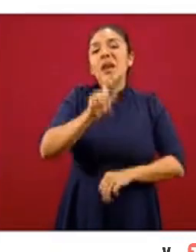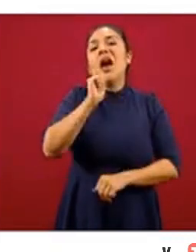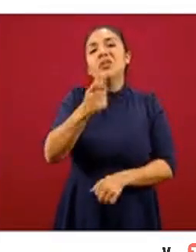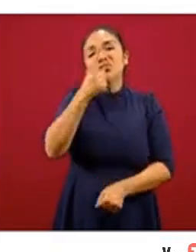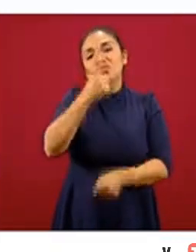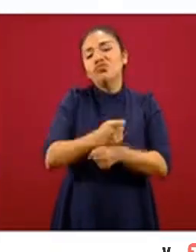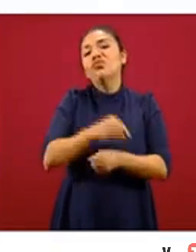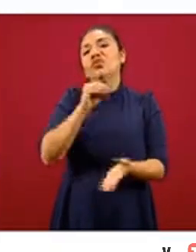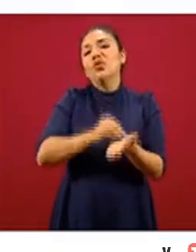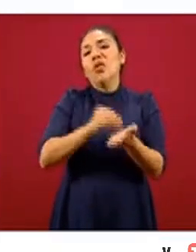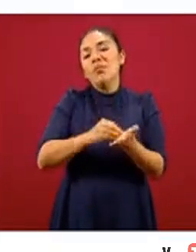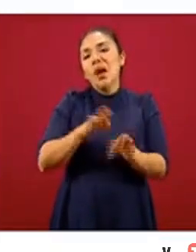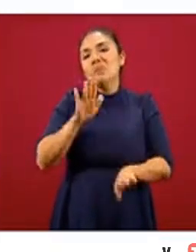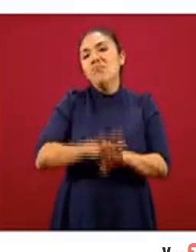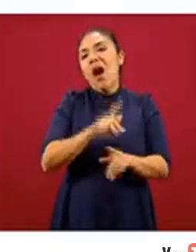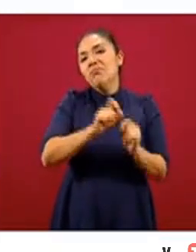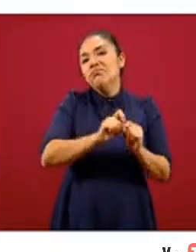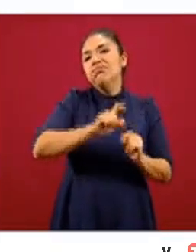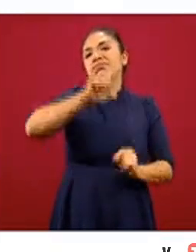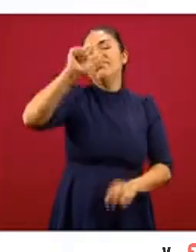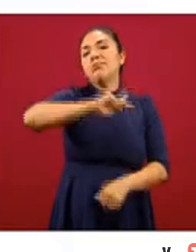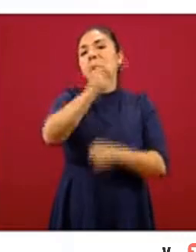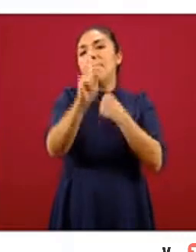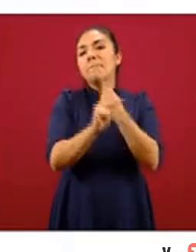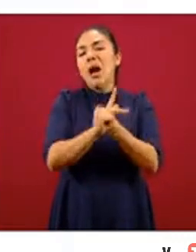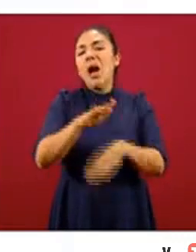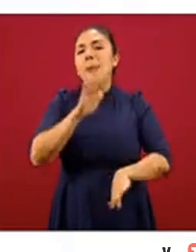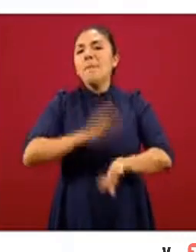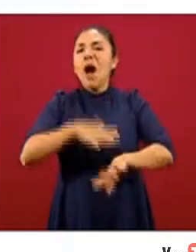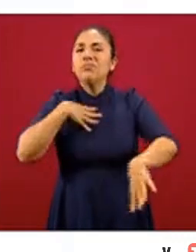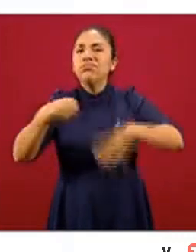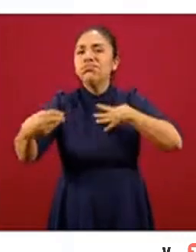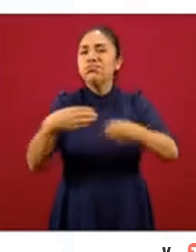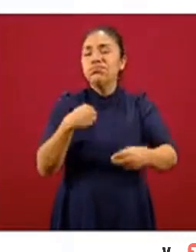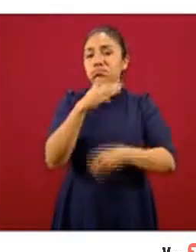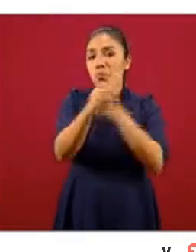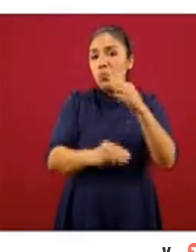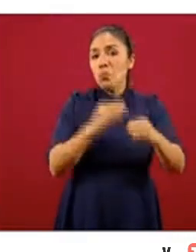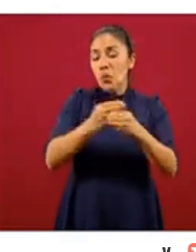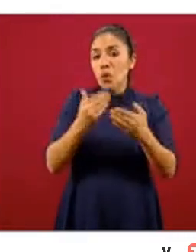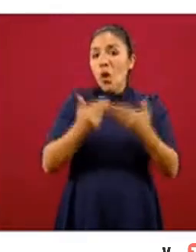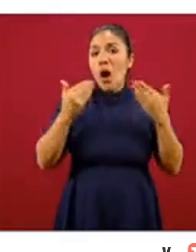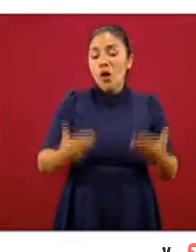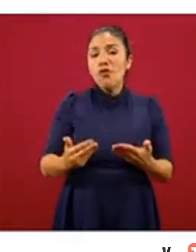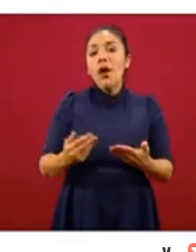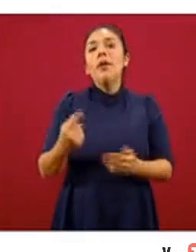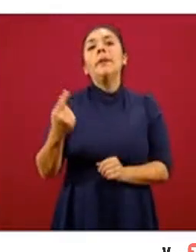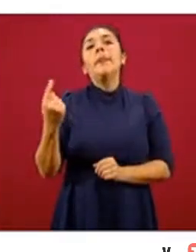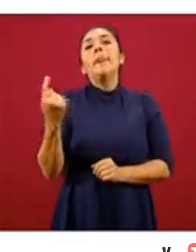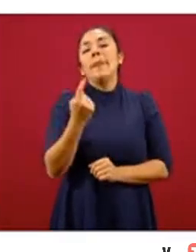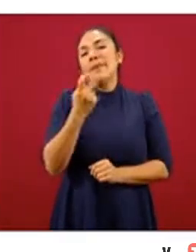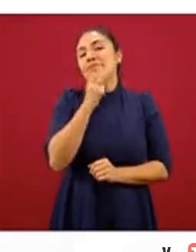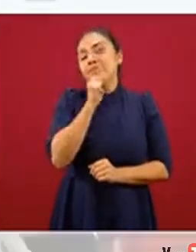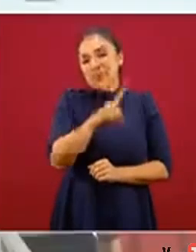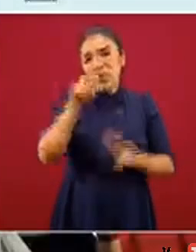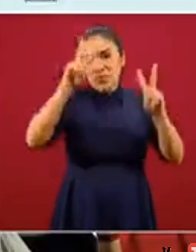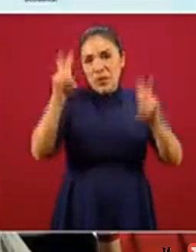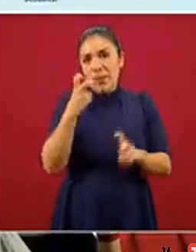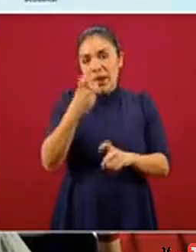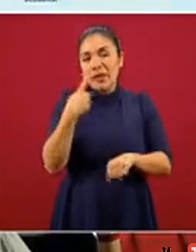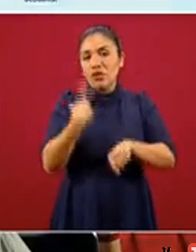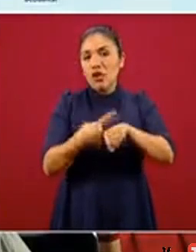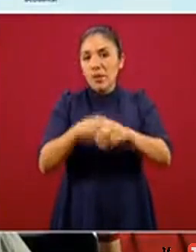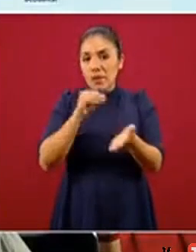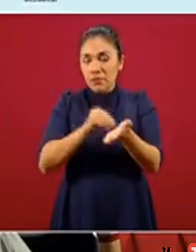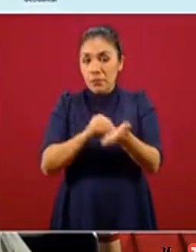predominante en los países o regiones del mundo respecto a la enfermedad activa. Europa,